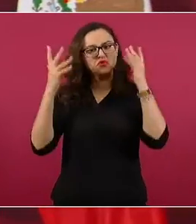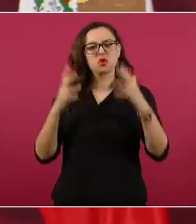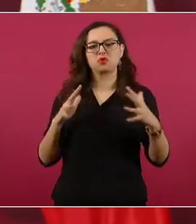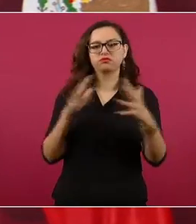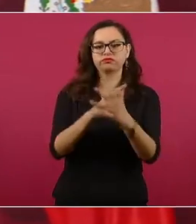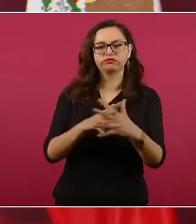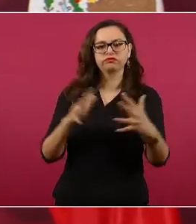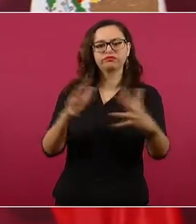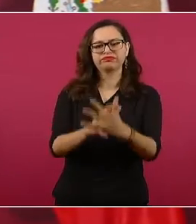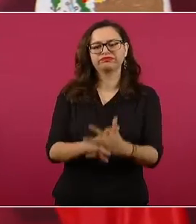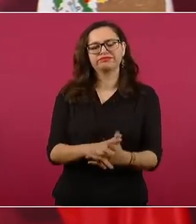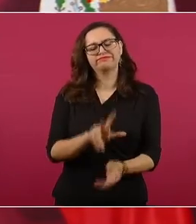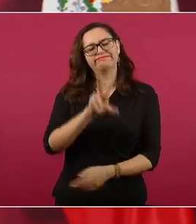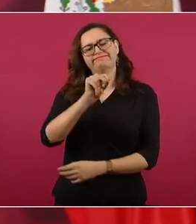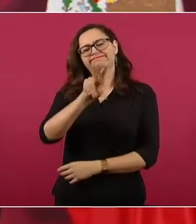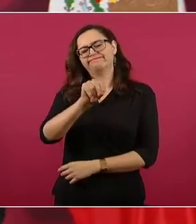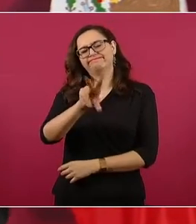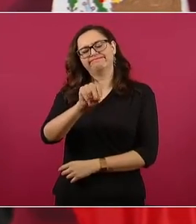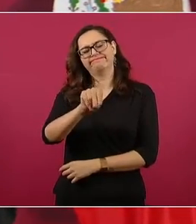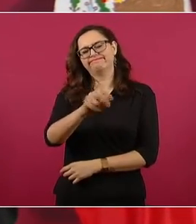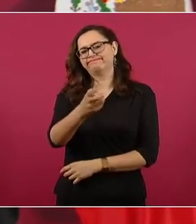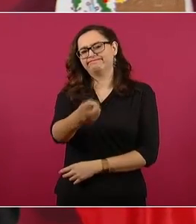con lo bélico,